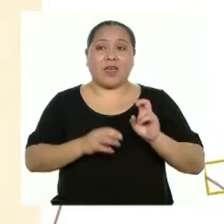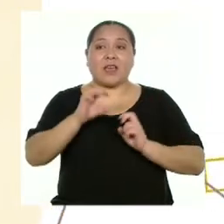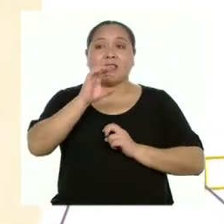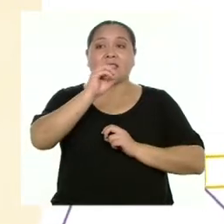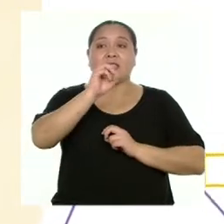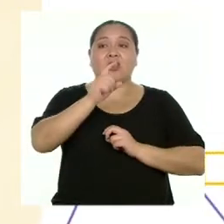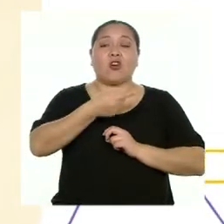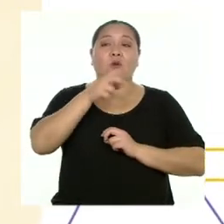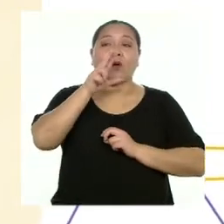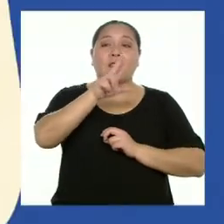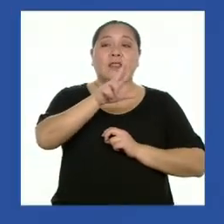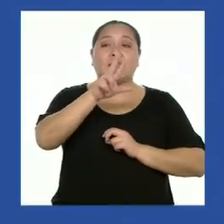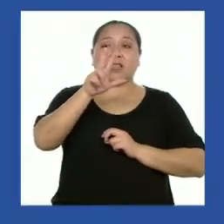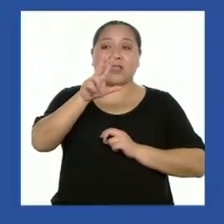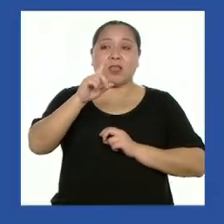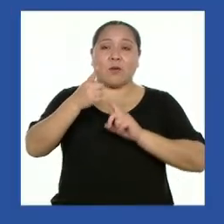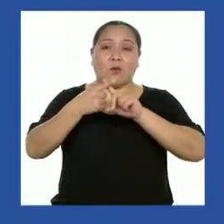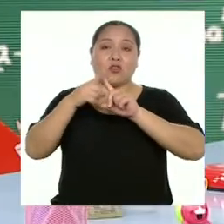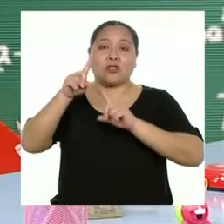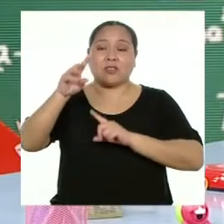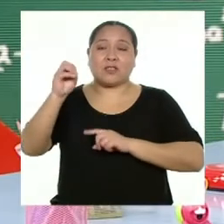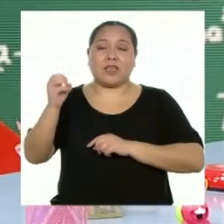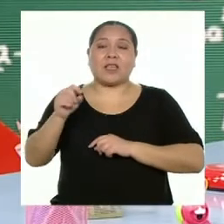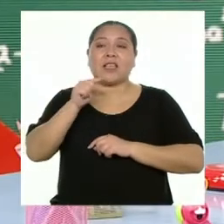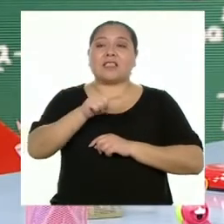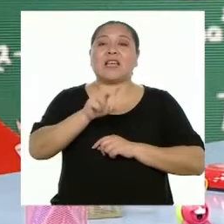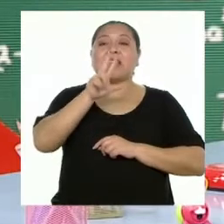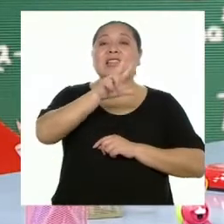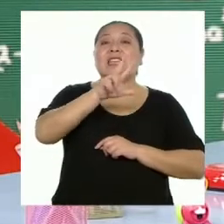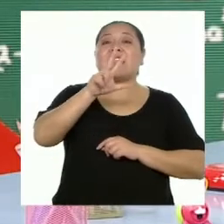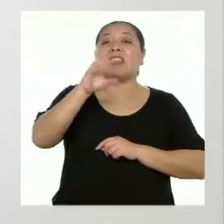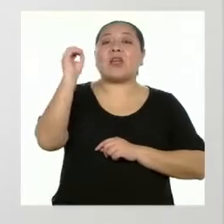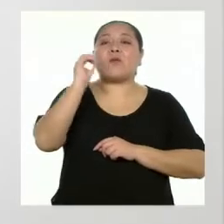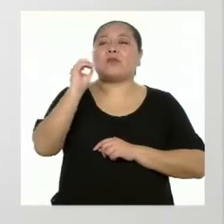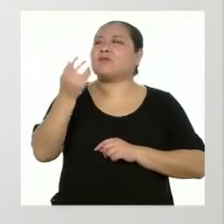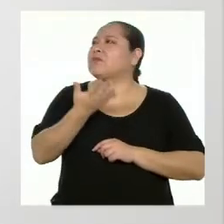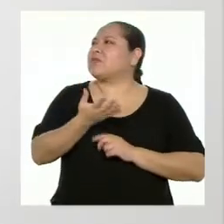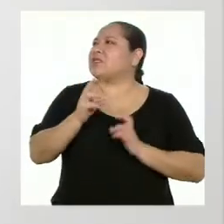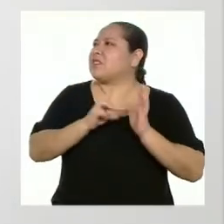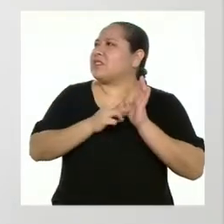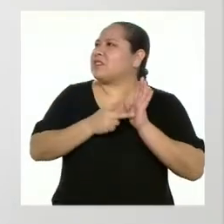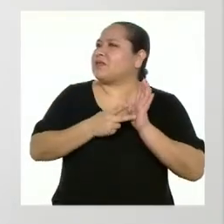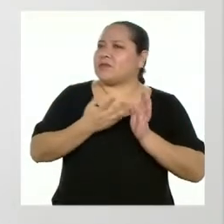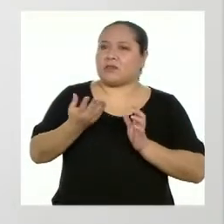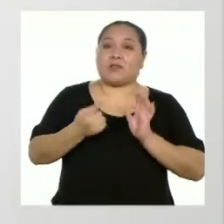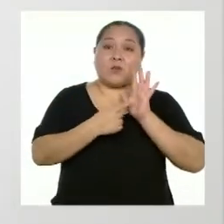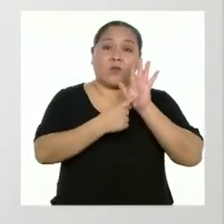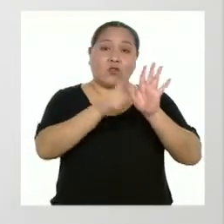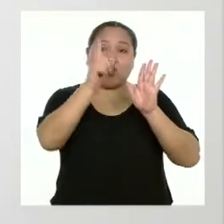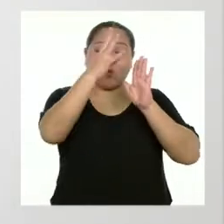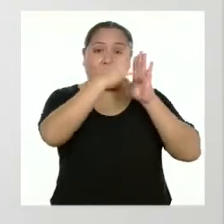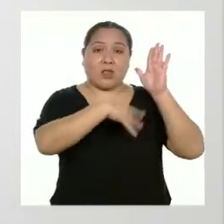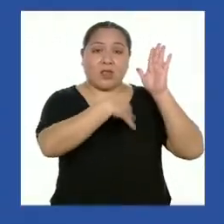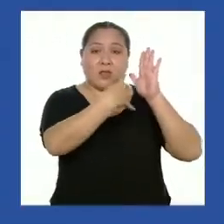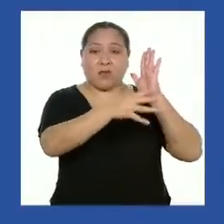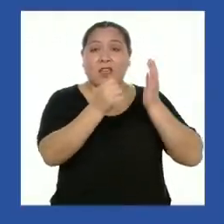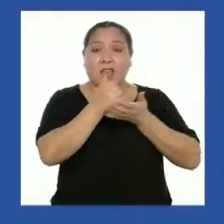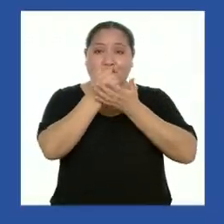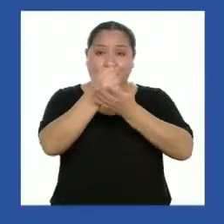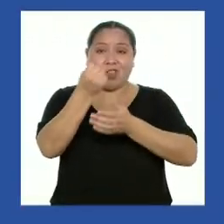a 33%. ¿Y eso qué significa? Te muestro una tablita que nos ayuda a